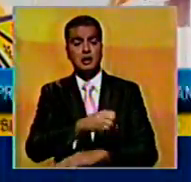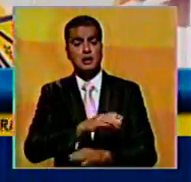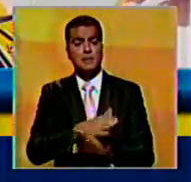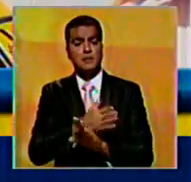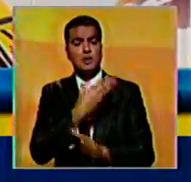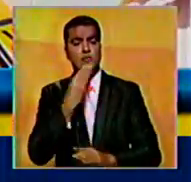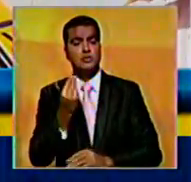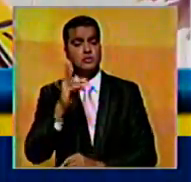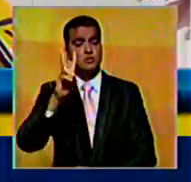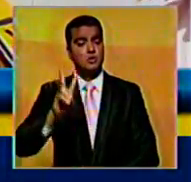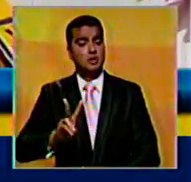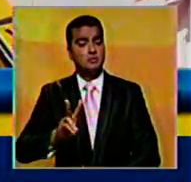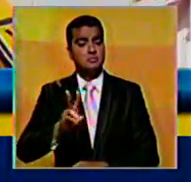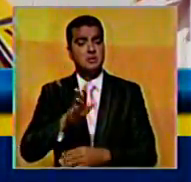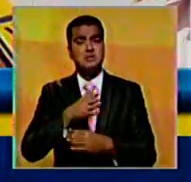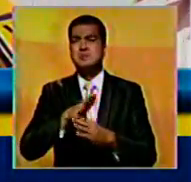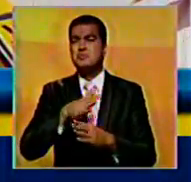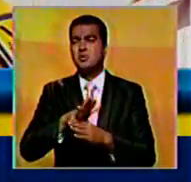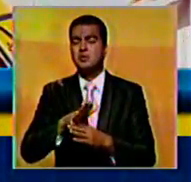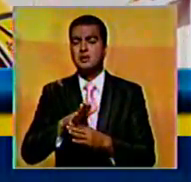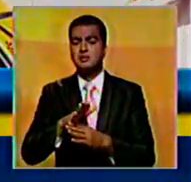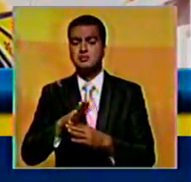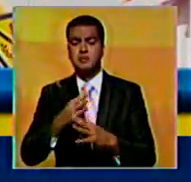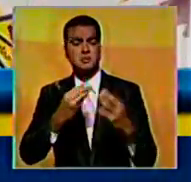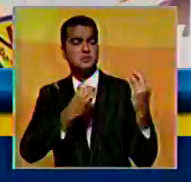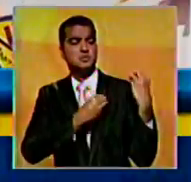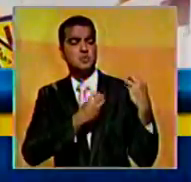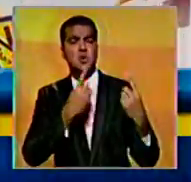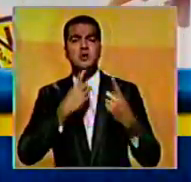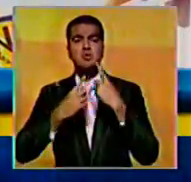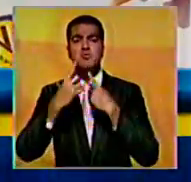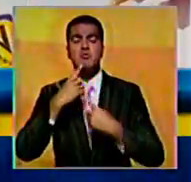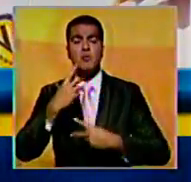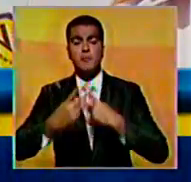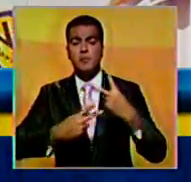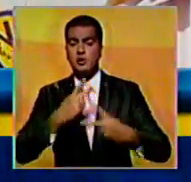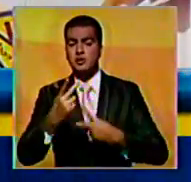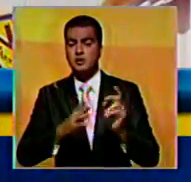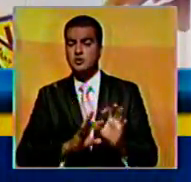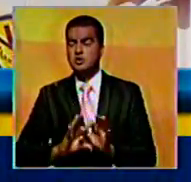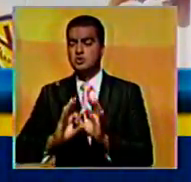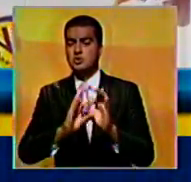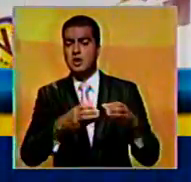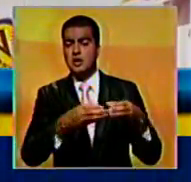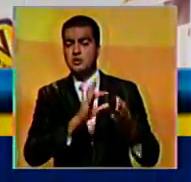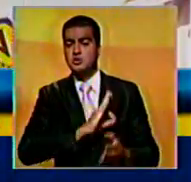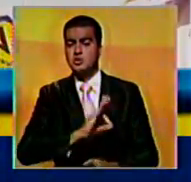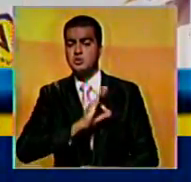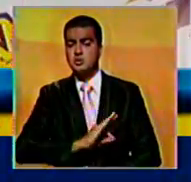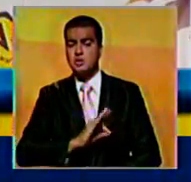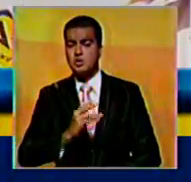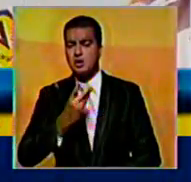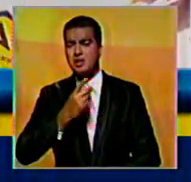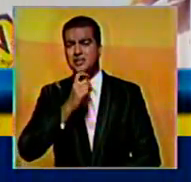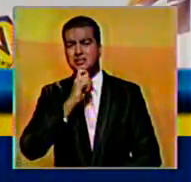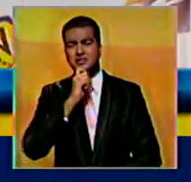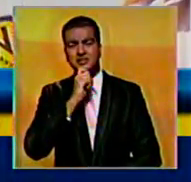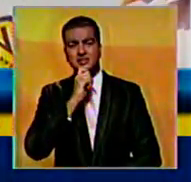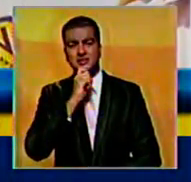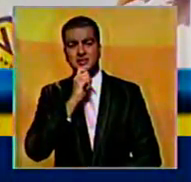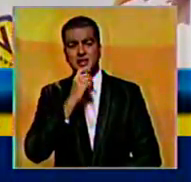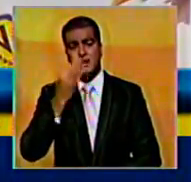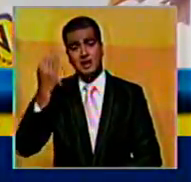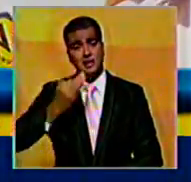juventud venezolana, sin importar militancia, ni color político, ni filiación, ni clase social, está padeciendo una dura realidad, que es el tema de la